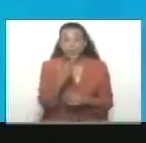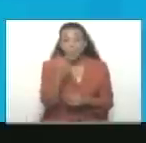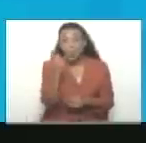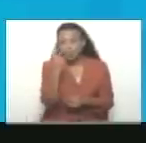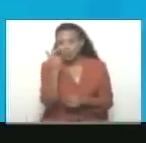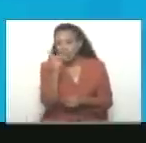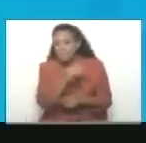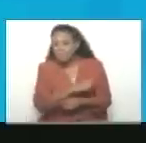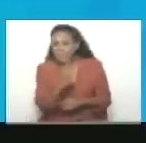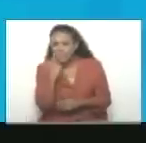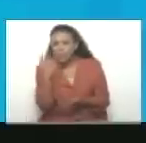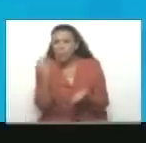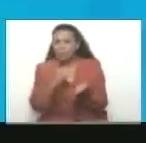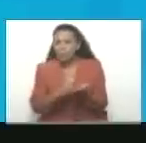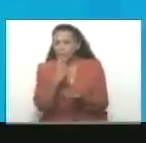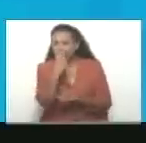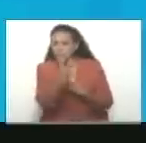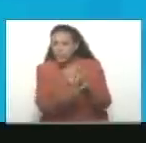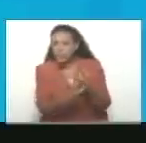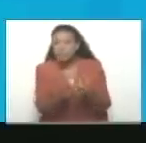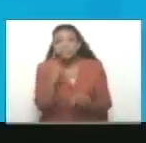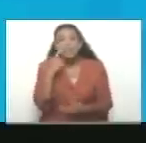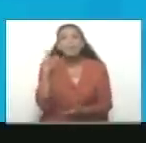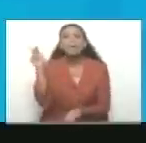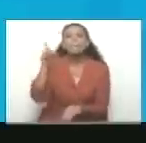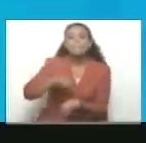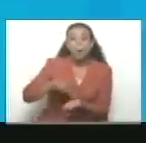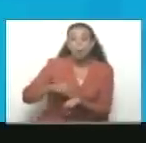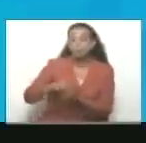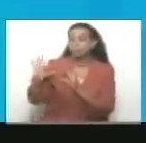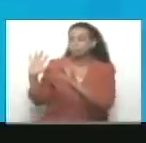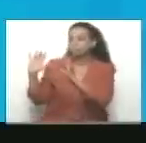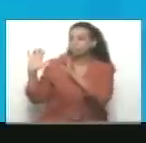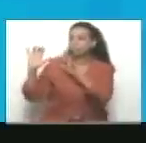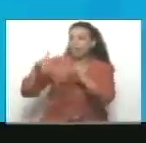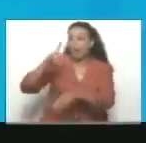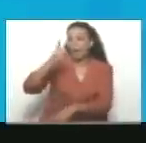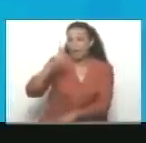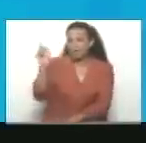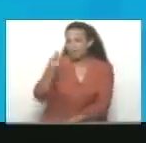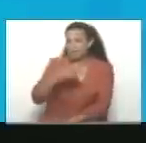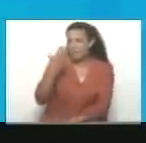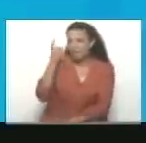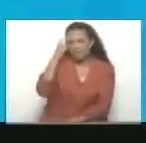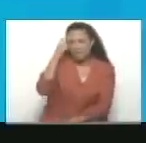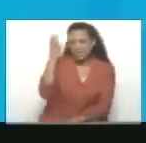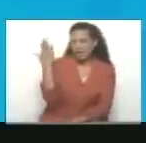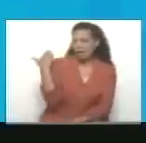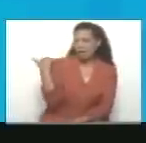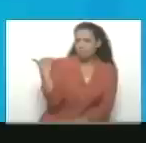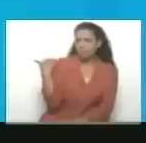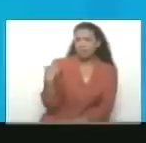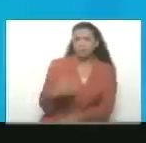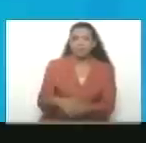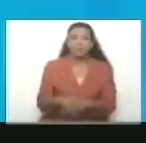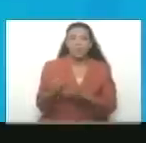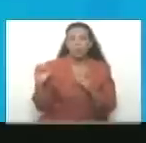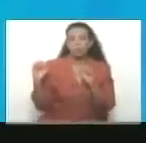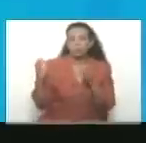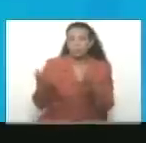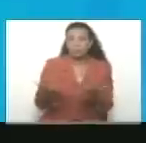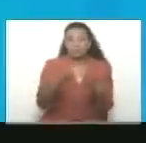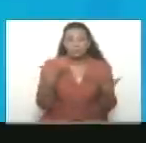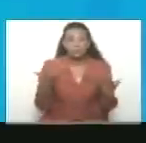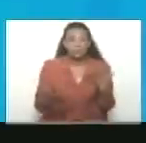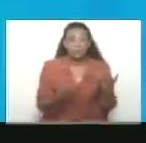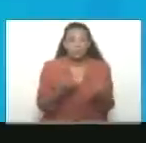el último mes hicimos una marcha apoteósica eh había como casi 40 gr de temperatura Pero eso no nos estuvo tras